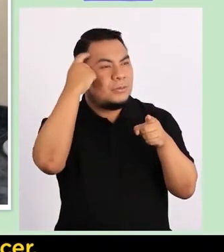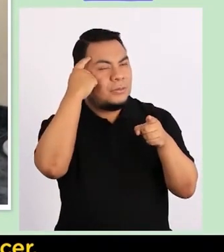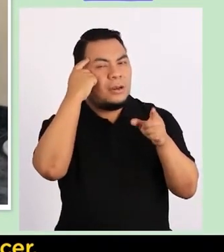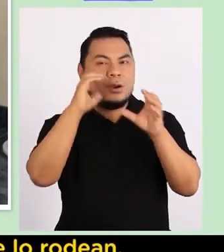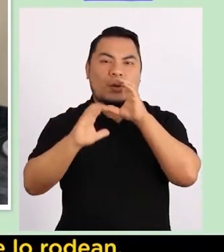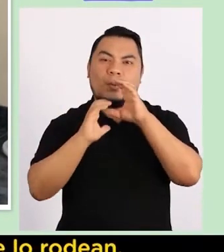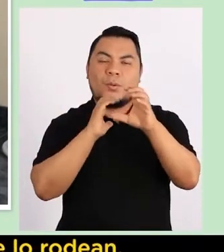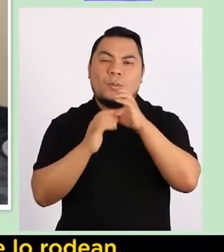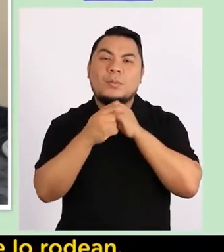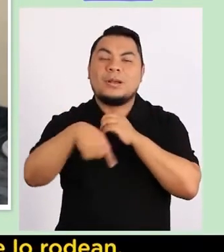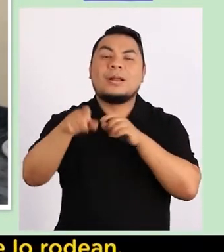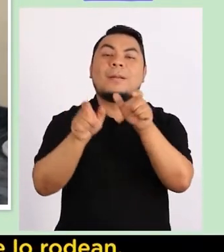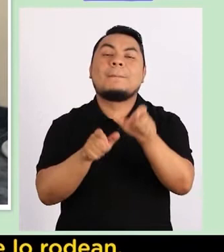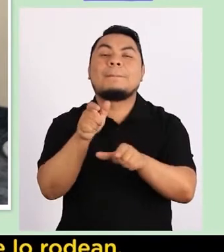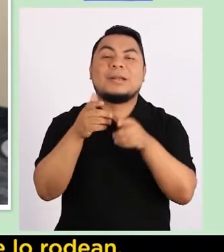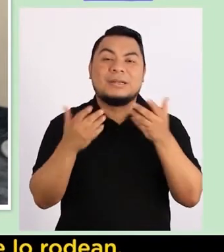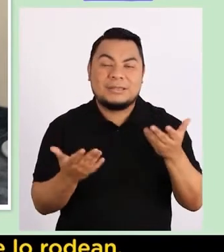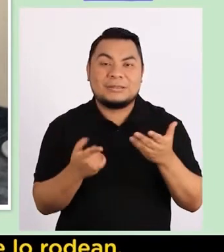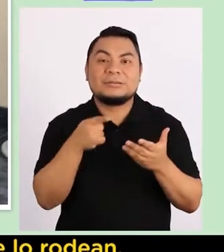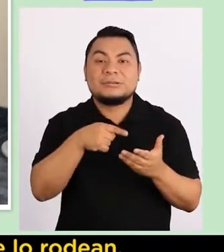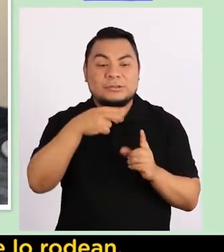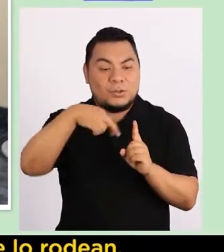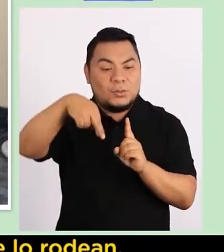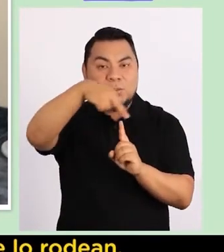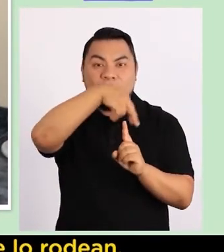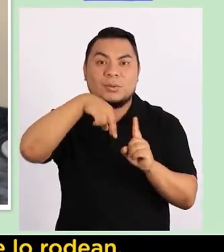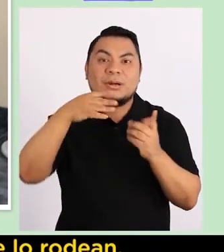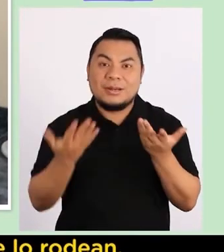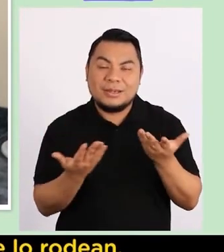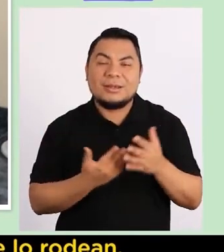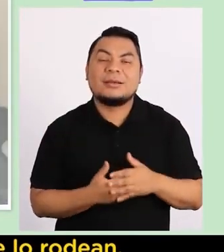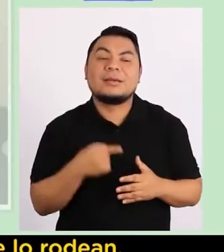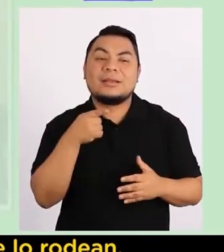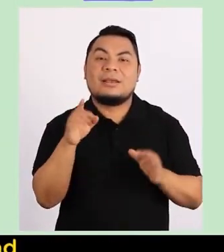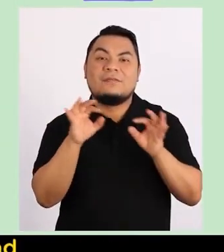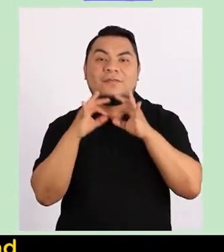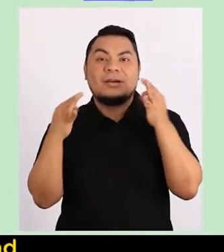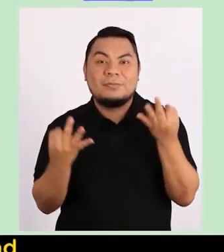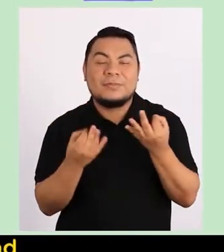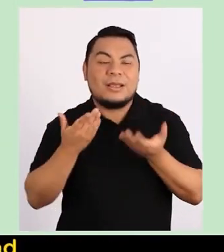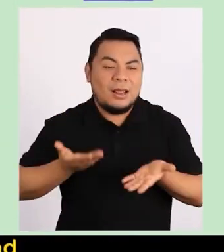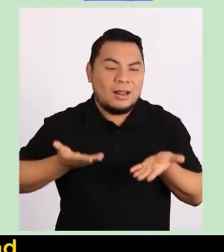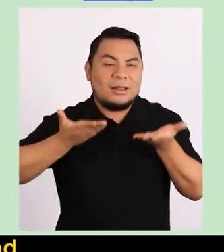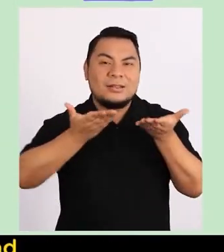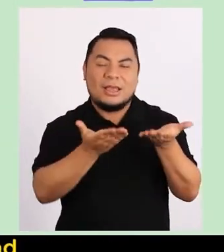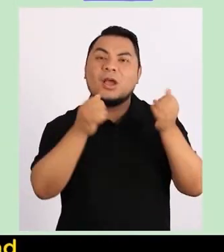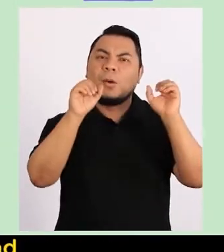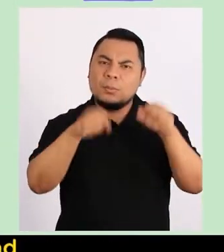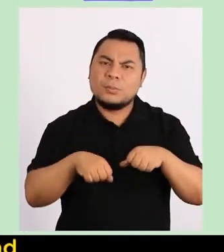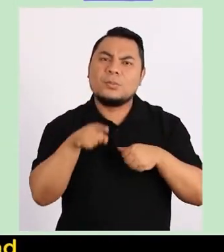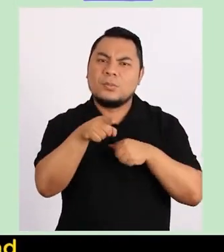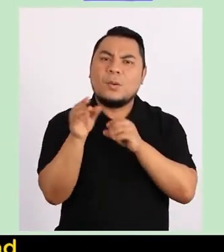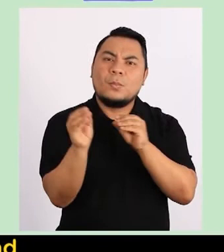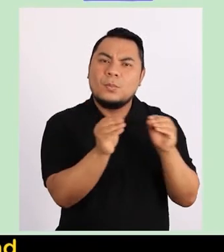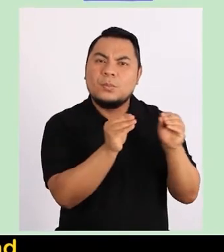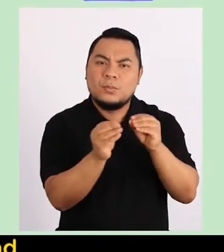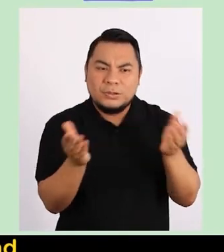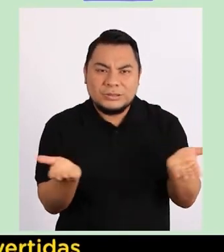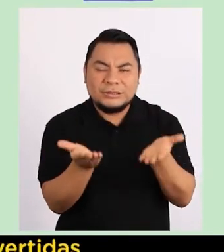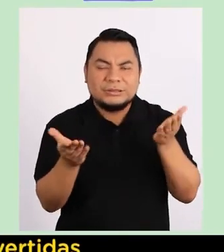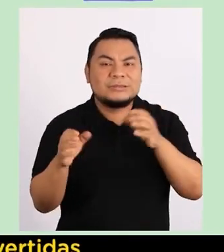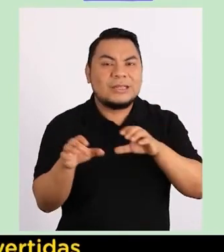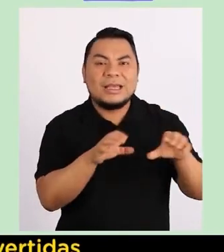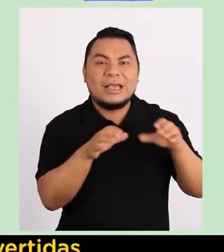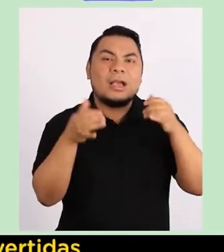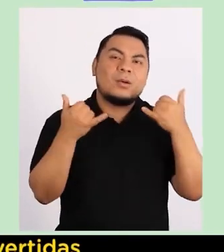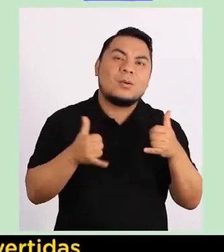conocer, pensar y comunicarse con las personas que lo rodean. Si la familia le brinda la posibilidad